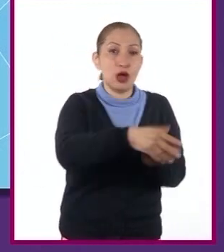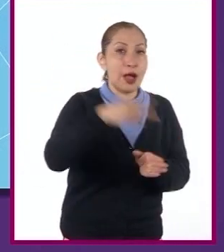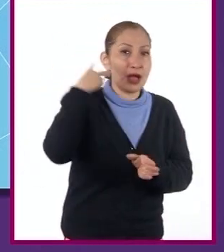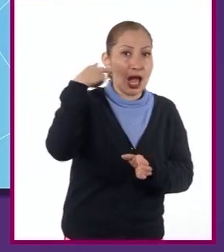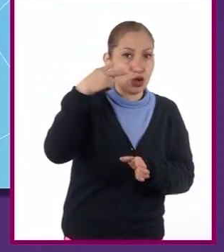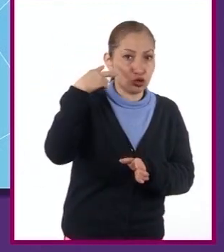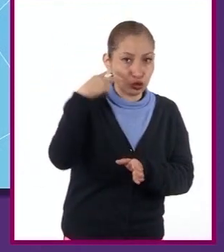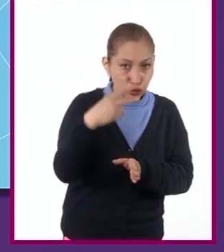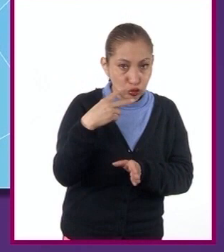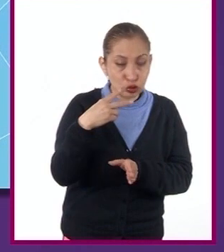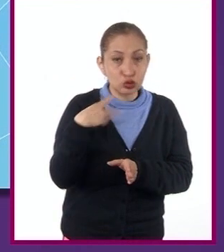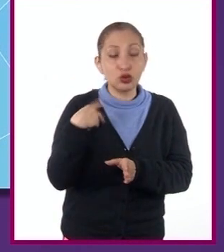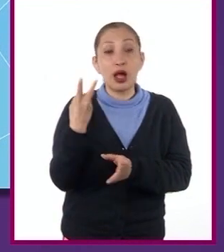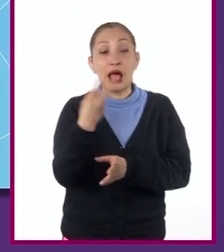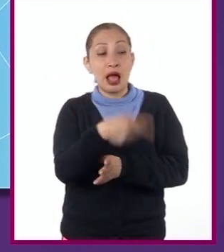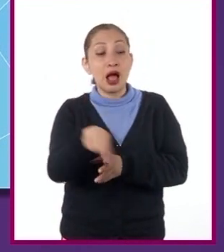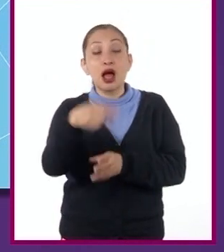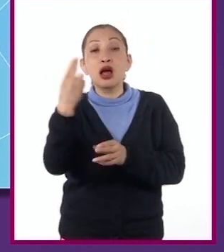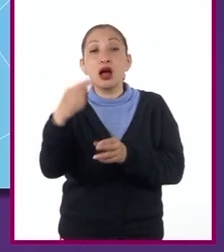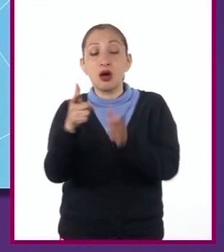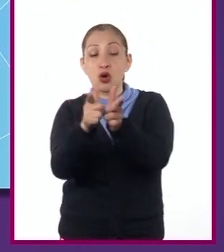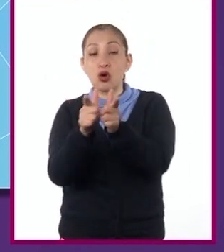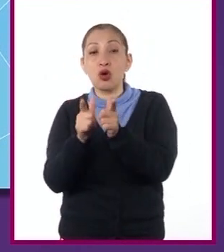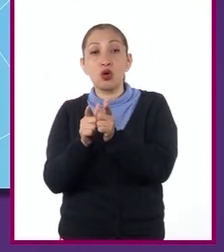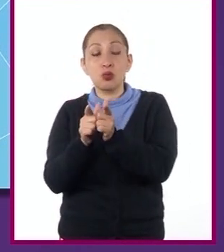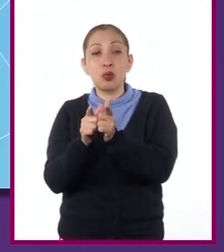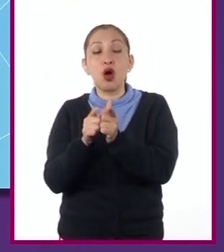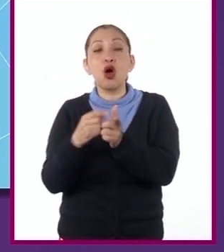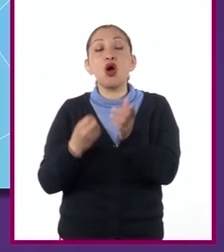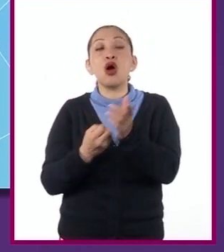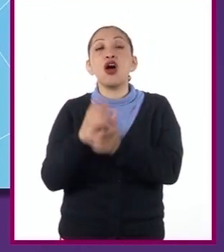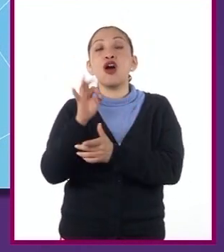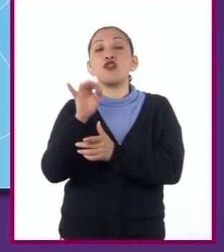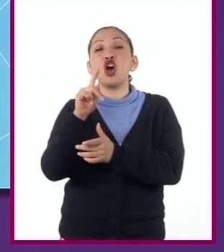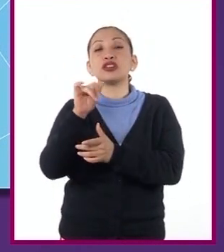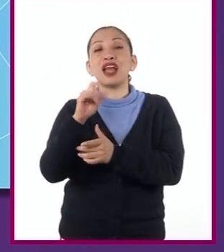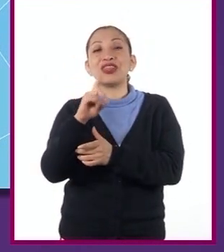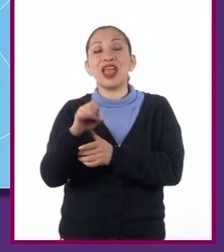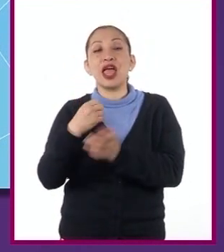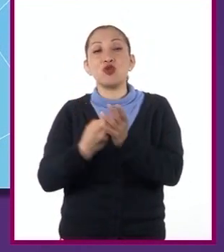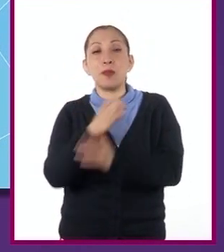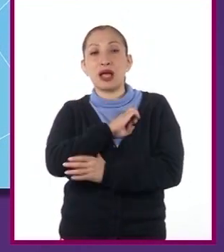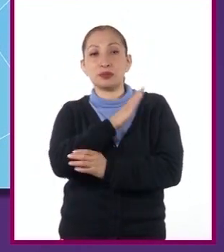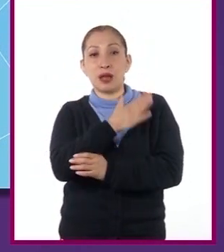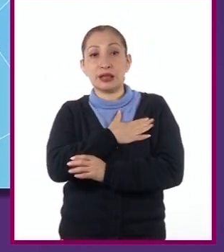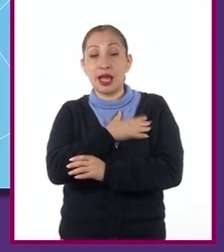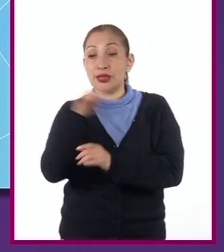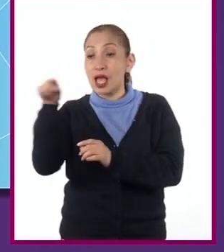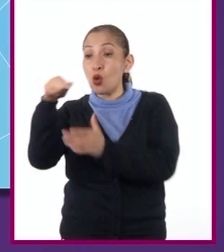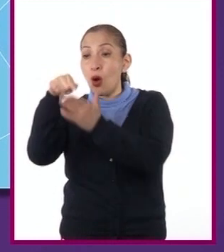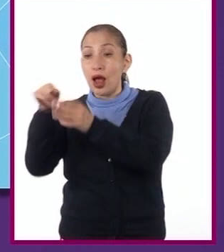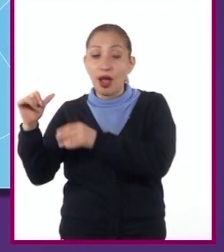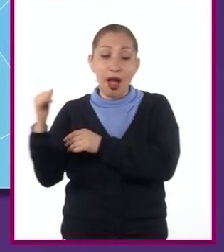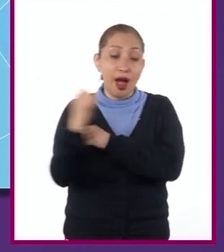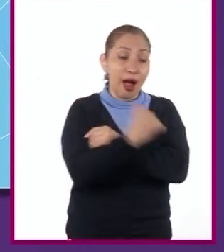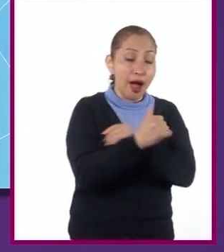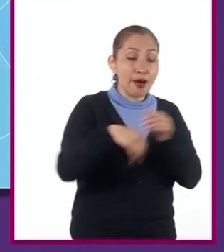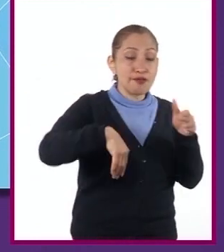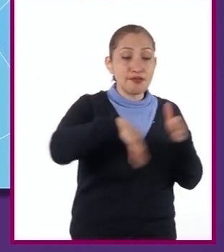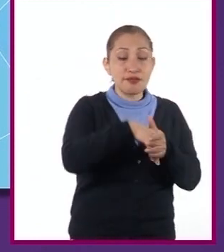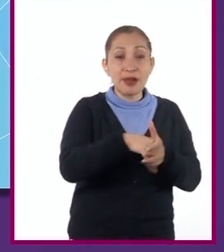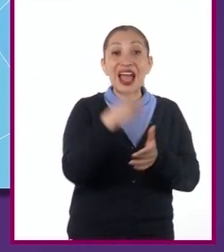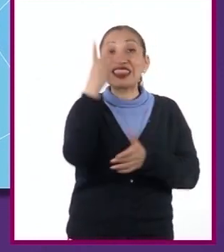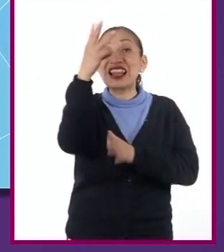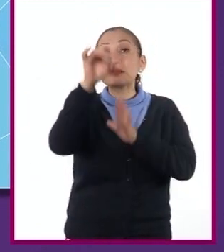Veracruz. A la flotilla se le denominó Flota de Nueva España. De puerto a puerto, el viaje de ida duraba